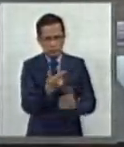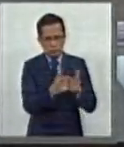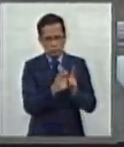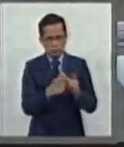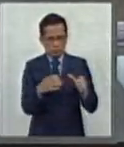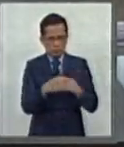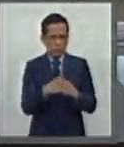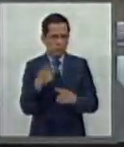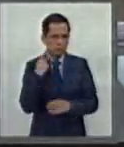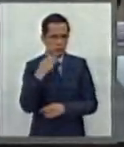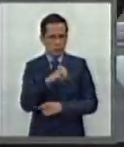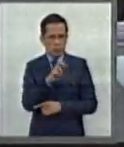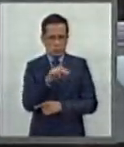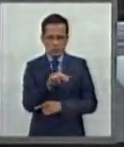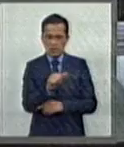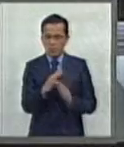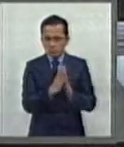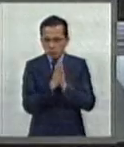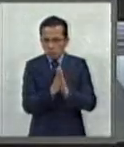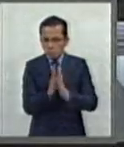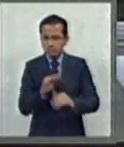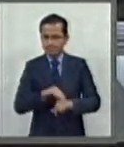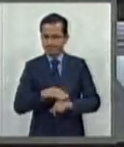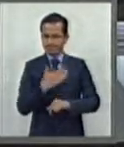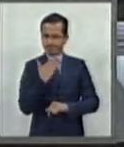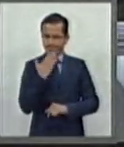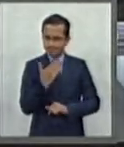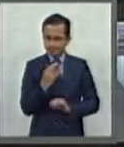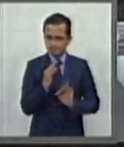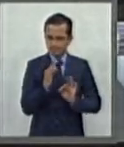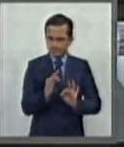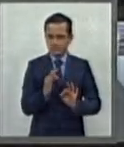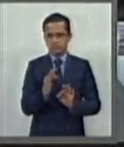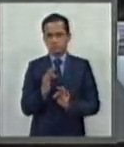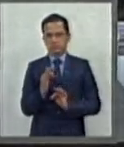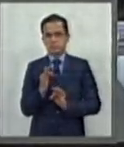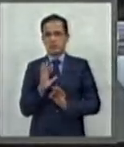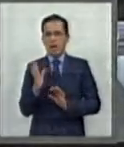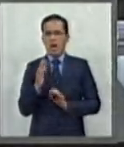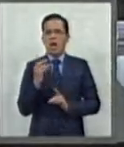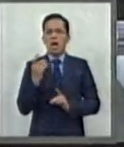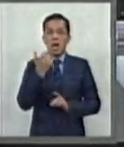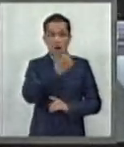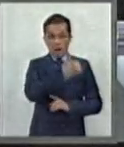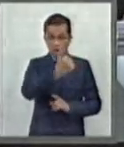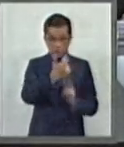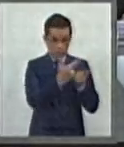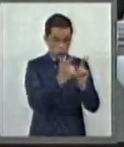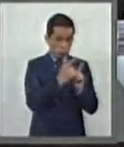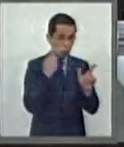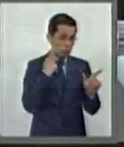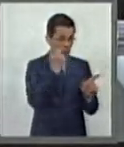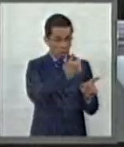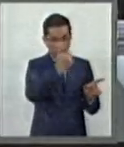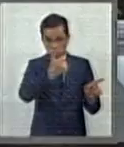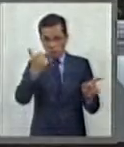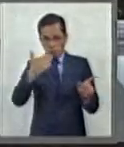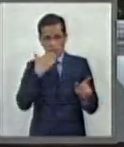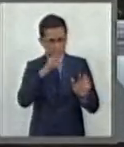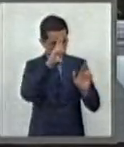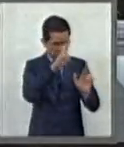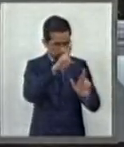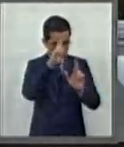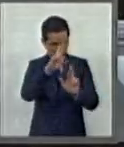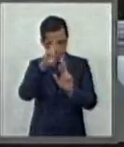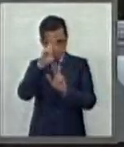de Morena guardar la debida compostura, puesto que cada una de las intervenciones en tribuna han sido respetados